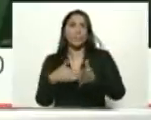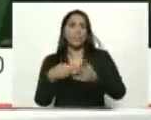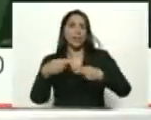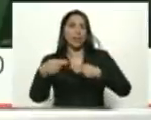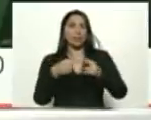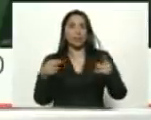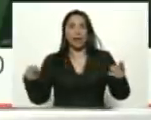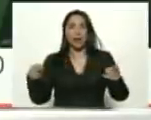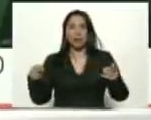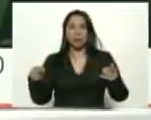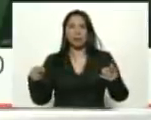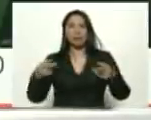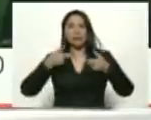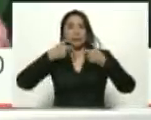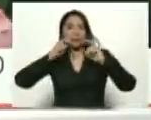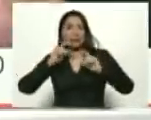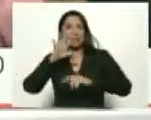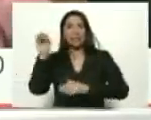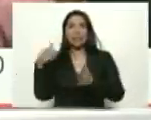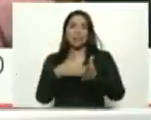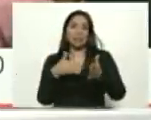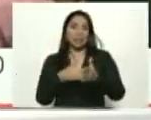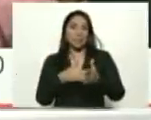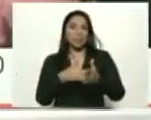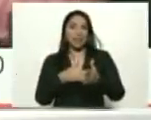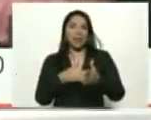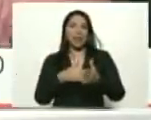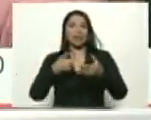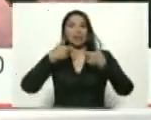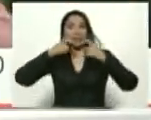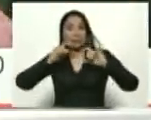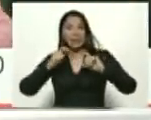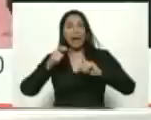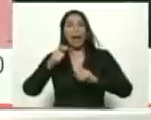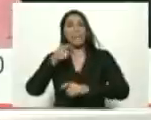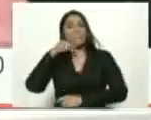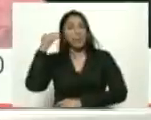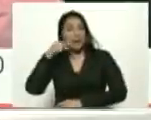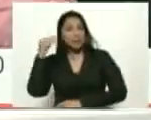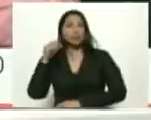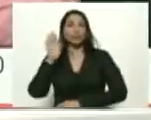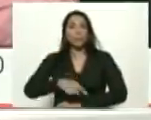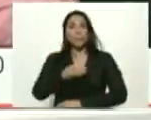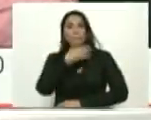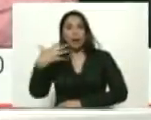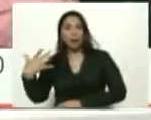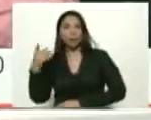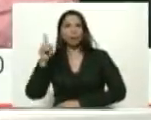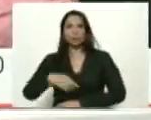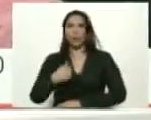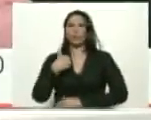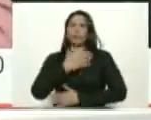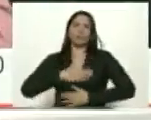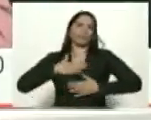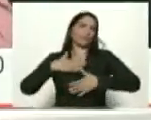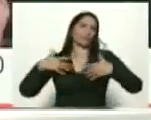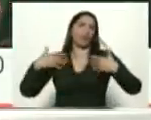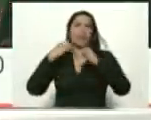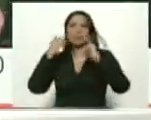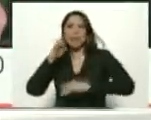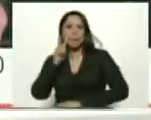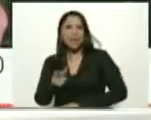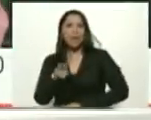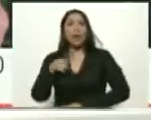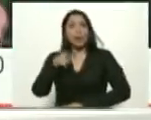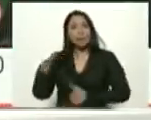de maíz, 500.000 de maíz amarillo y 400.000 de maíz blanco. Qué felicidad yo siento cuando veo que